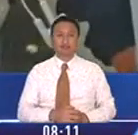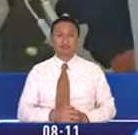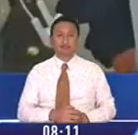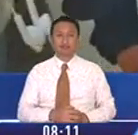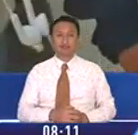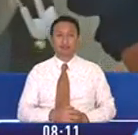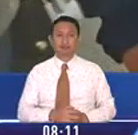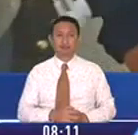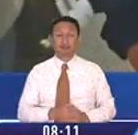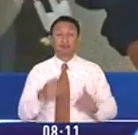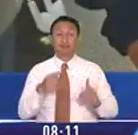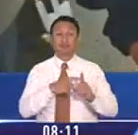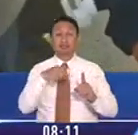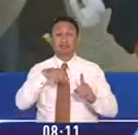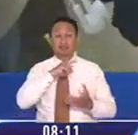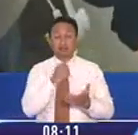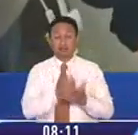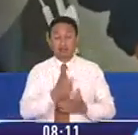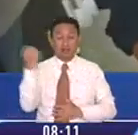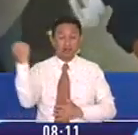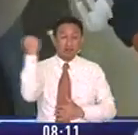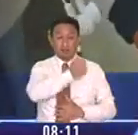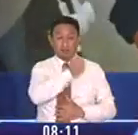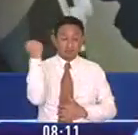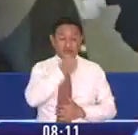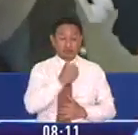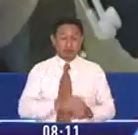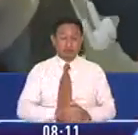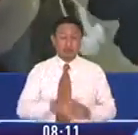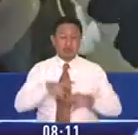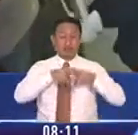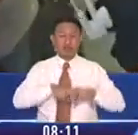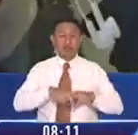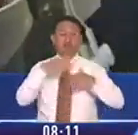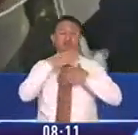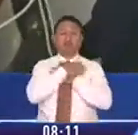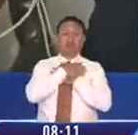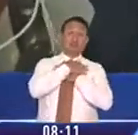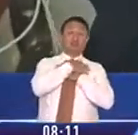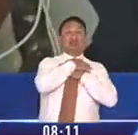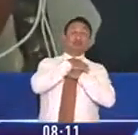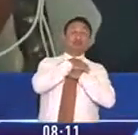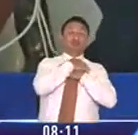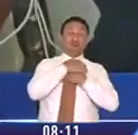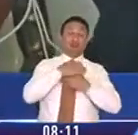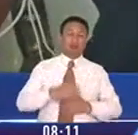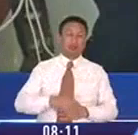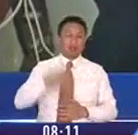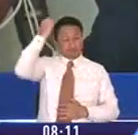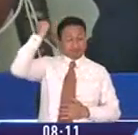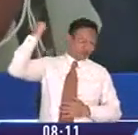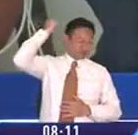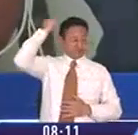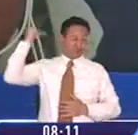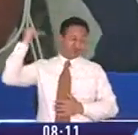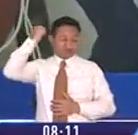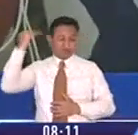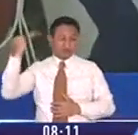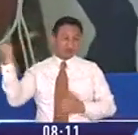Ella está golpeada también. Dice que se han sentado encima, han hecho y le han jalado el pelo, le han